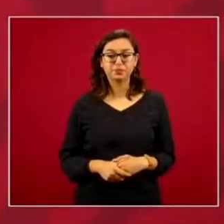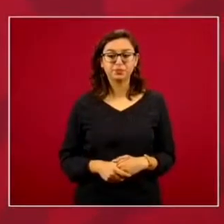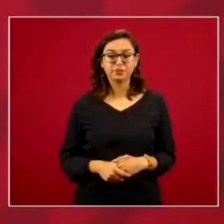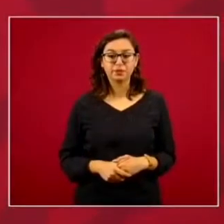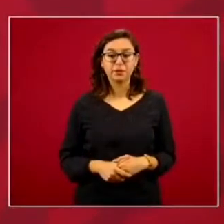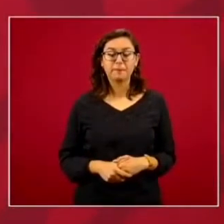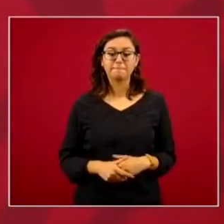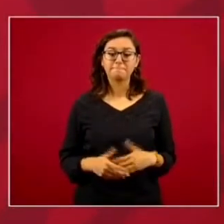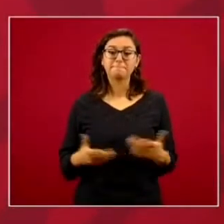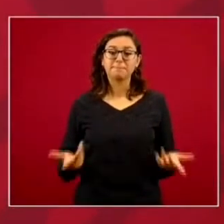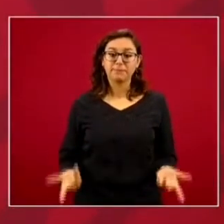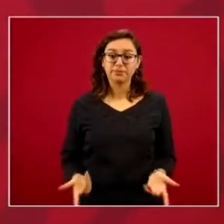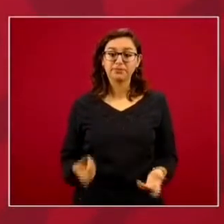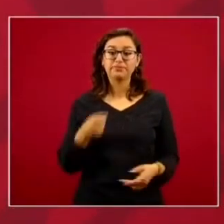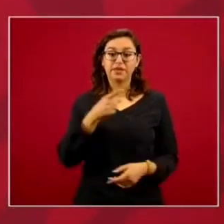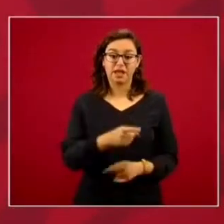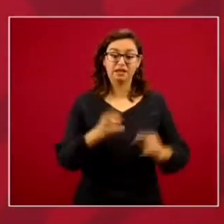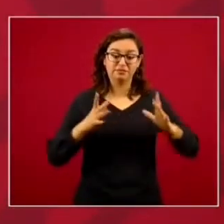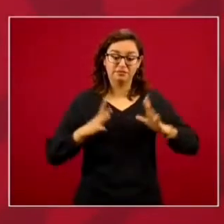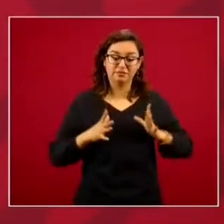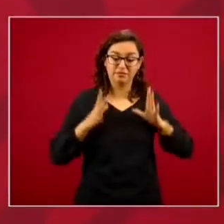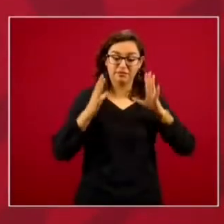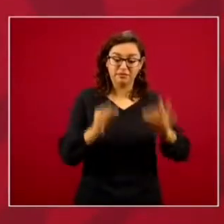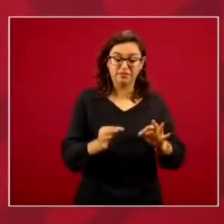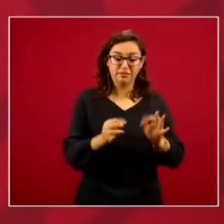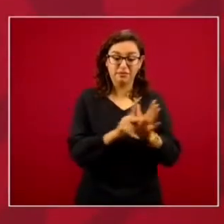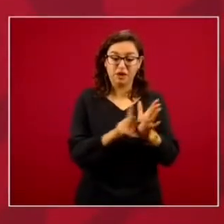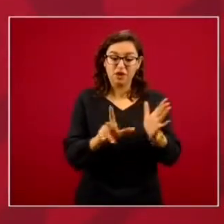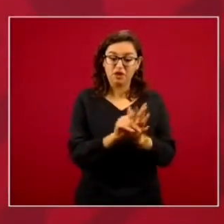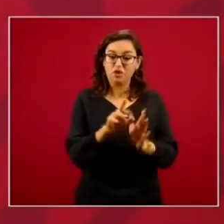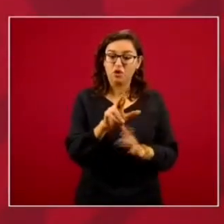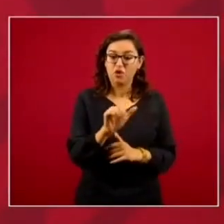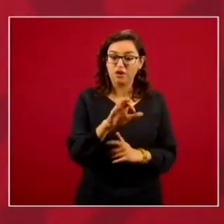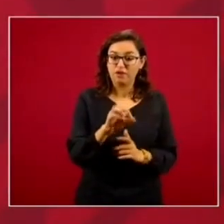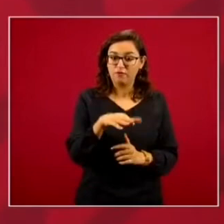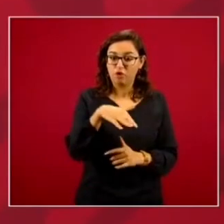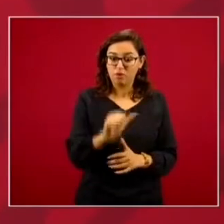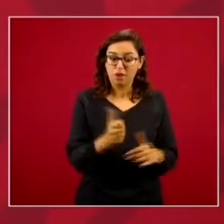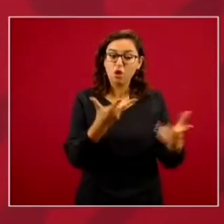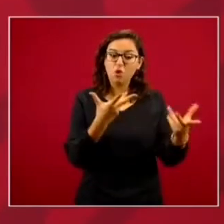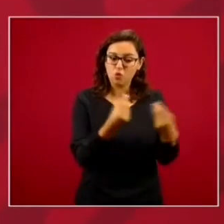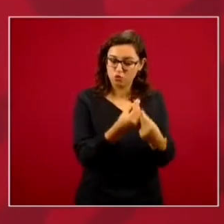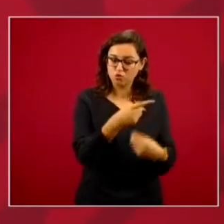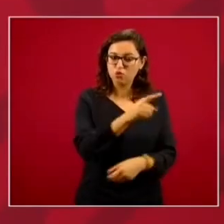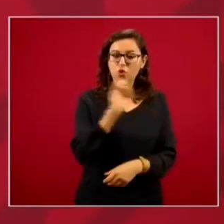Ahí surge el periódico Reforma de México con Salinas.